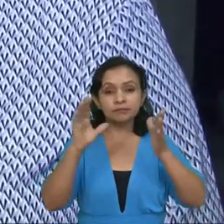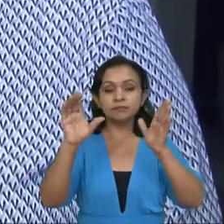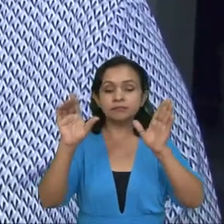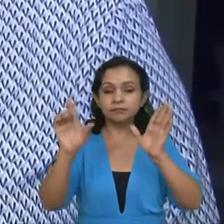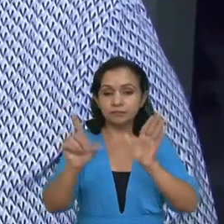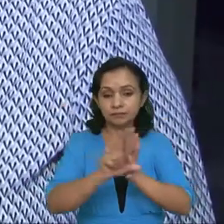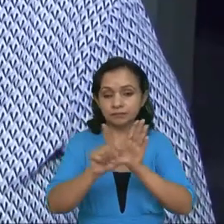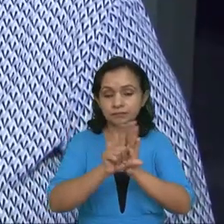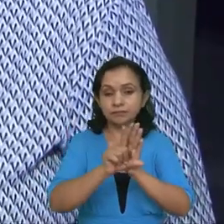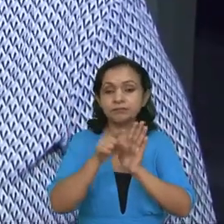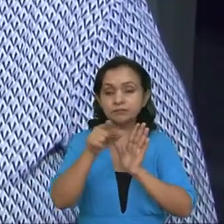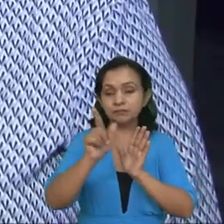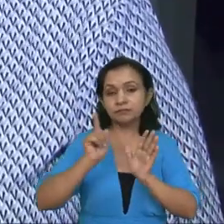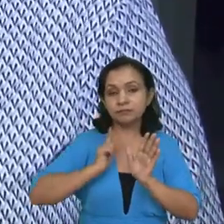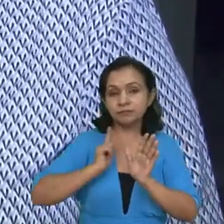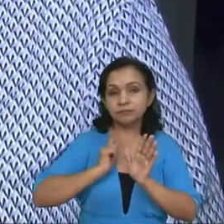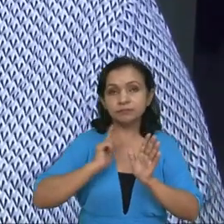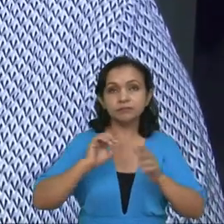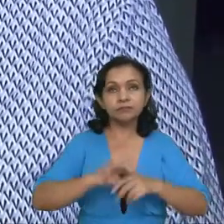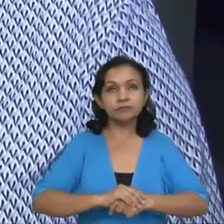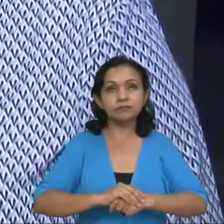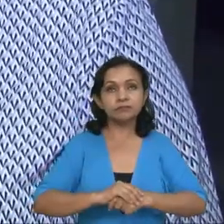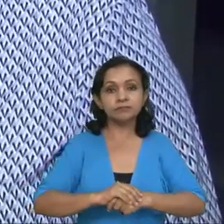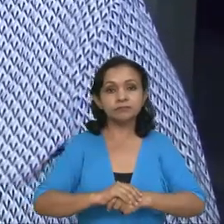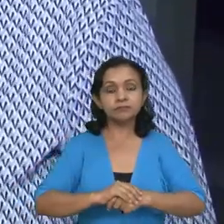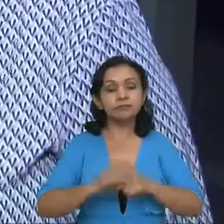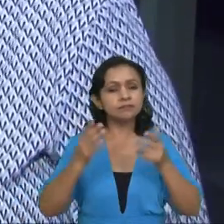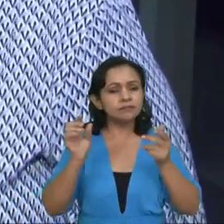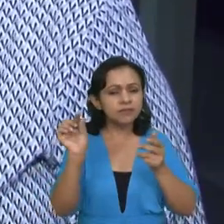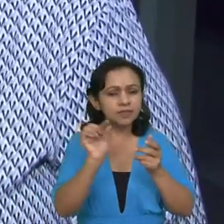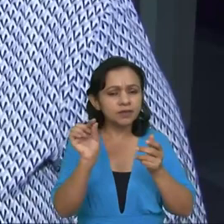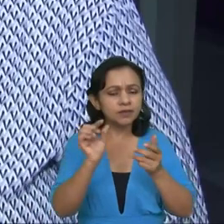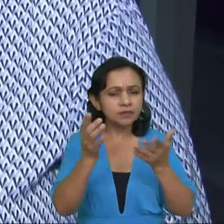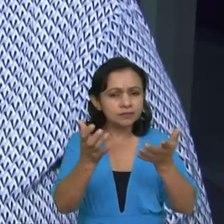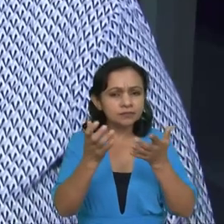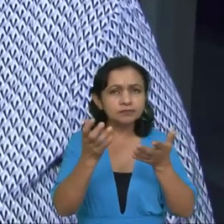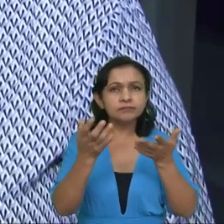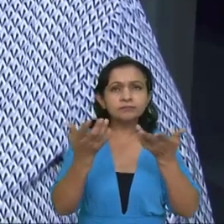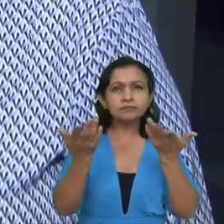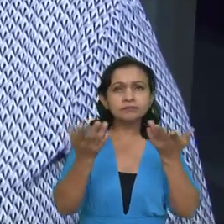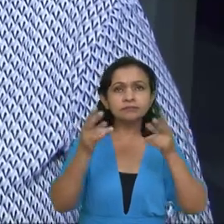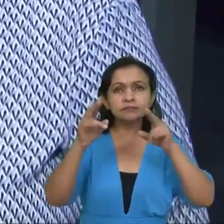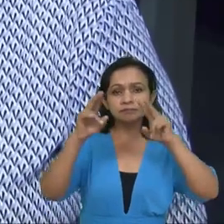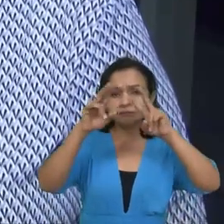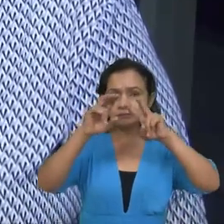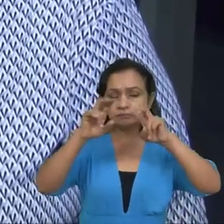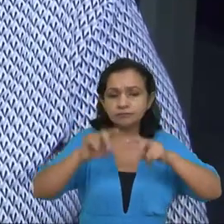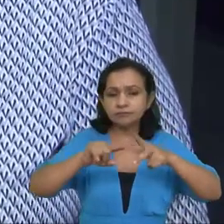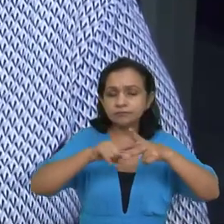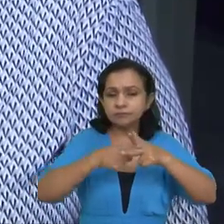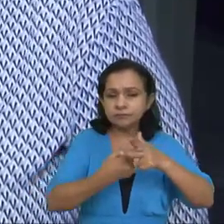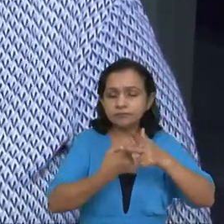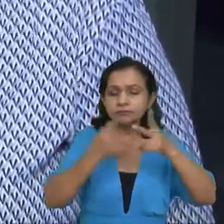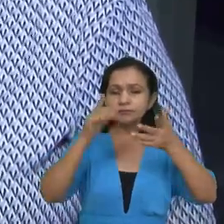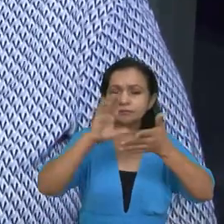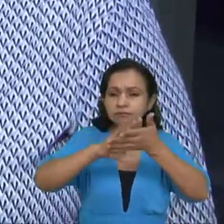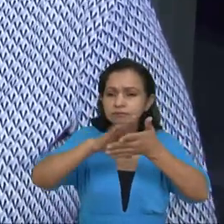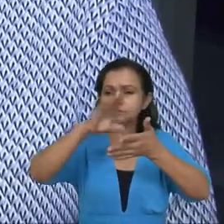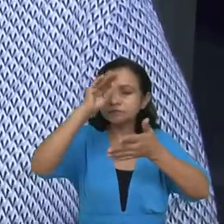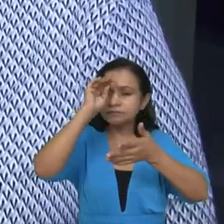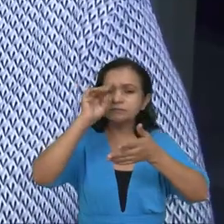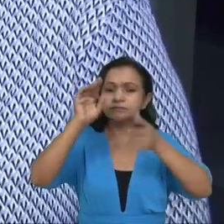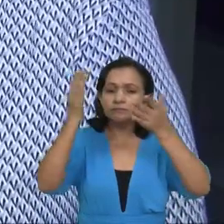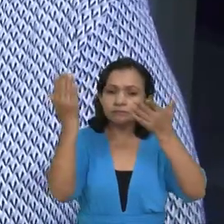manda para ello entonces lo que estamos ahorita estamos en un proceso estamos iniciando un proceso de capacitación